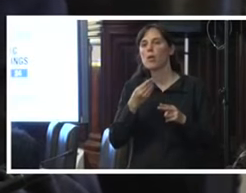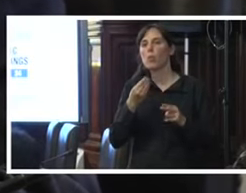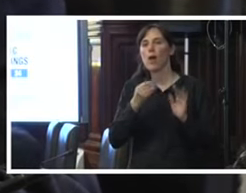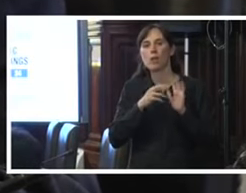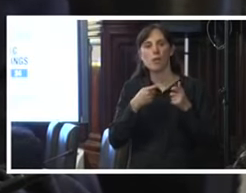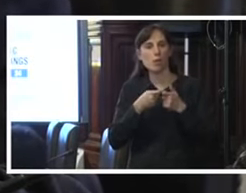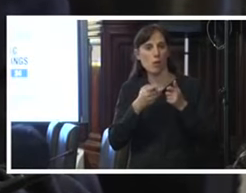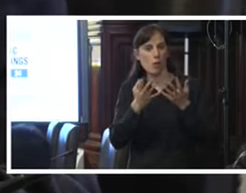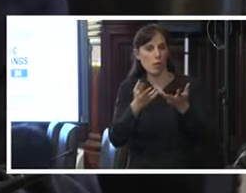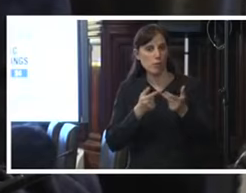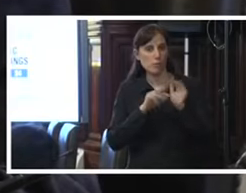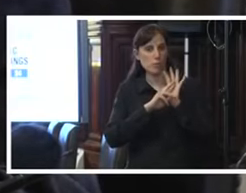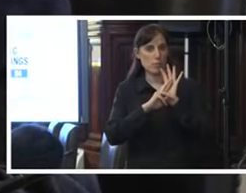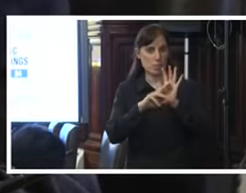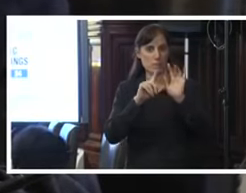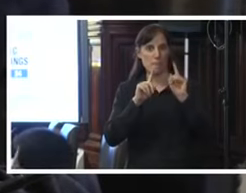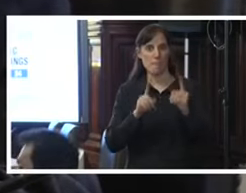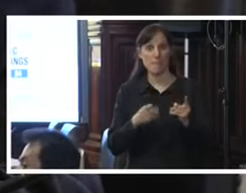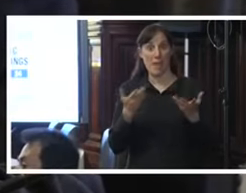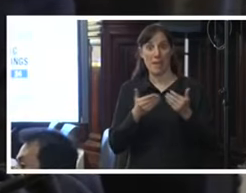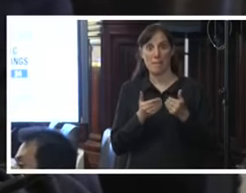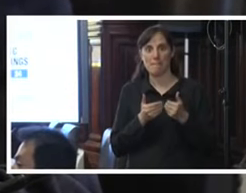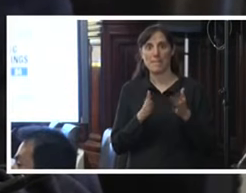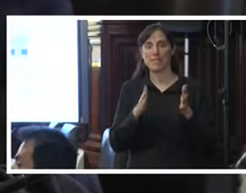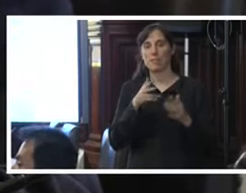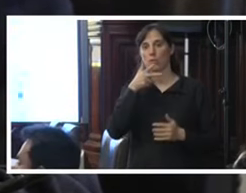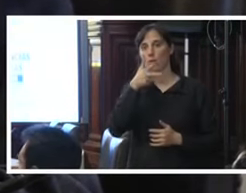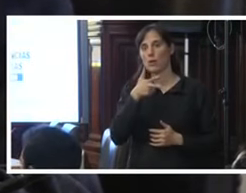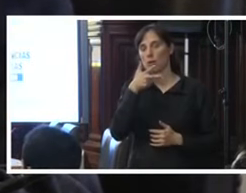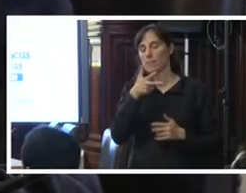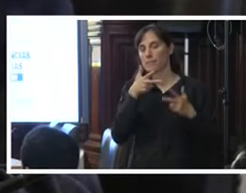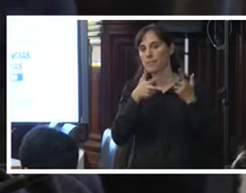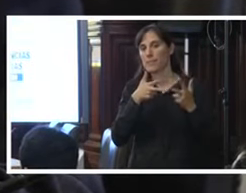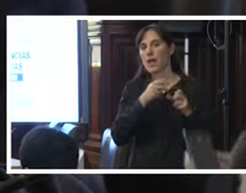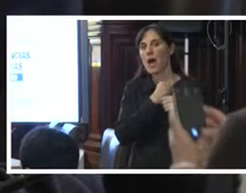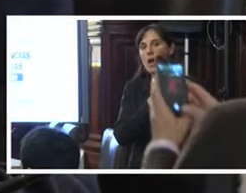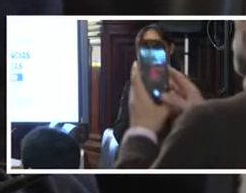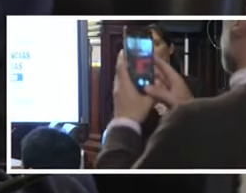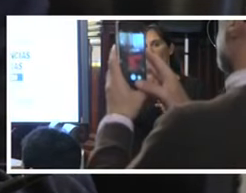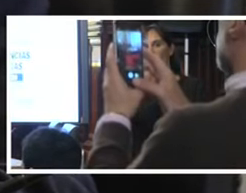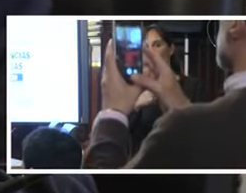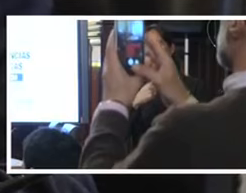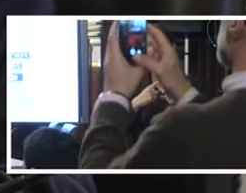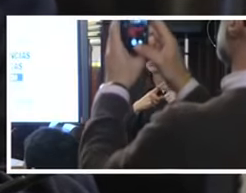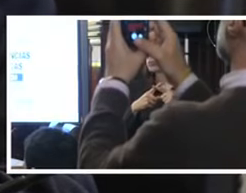representa entonces empezamos si tienen la palabra hasta por 20 minutos